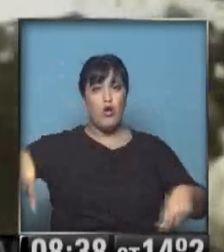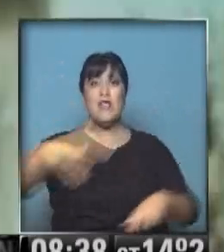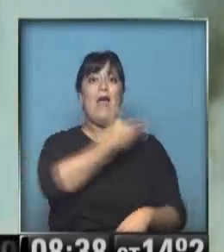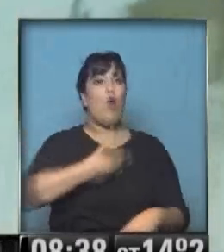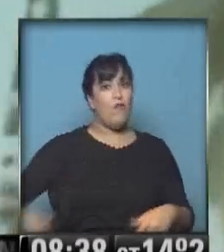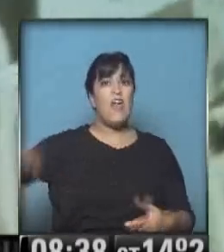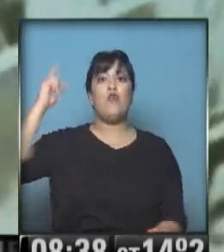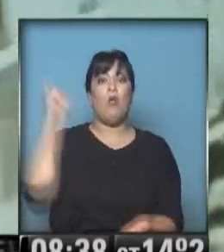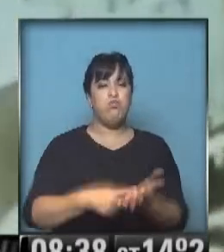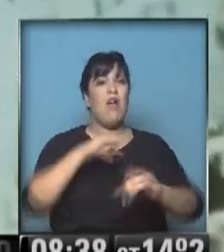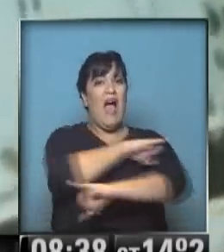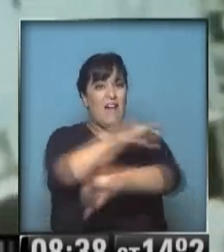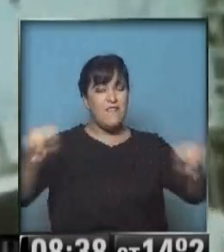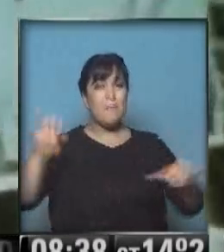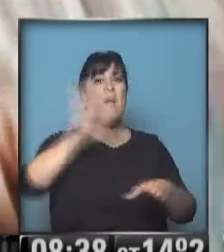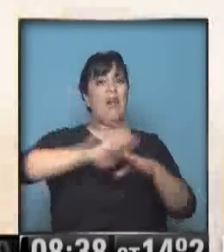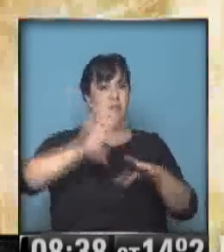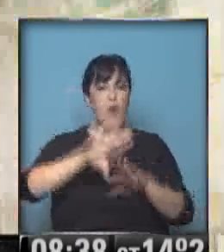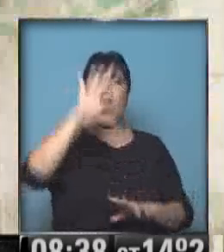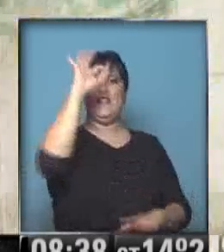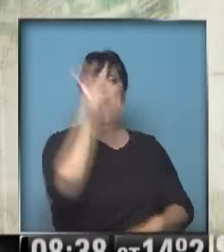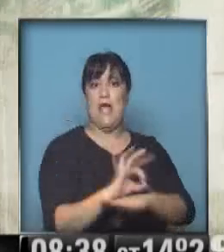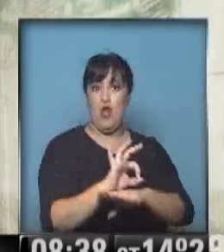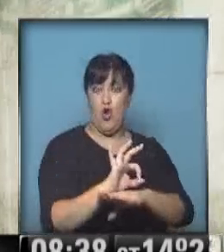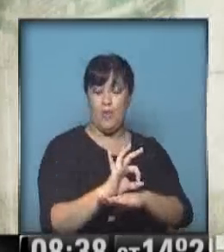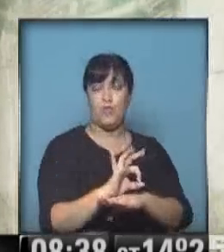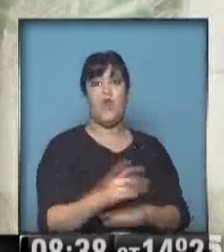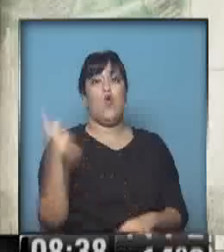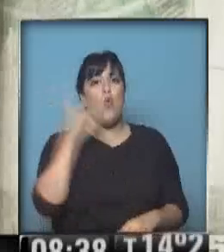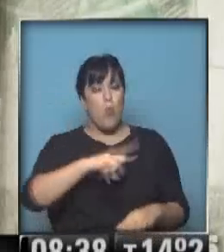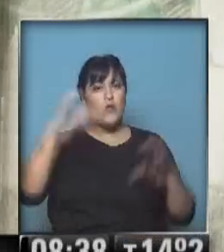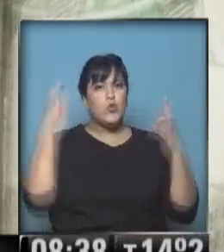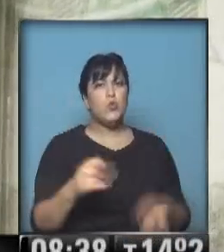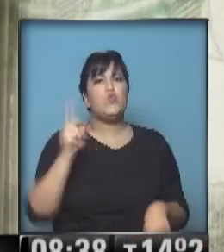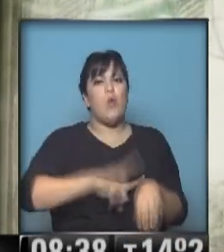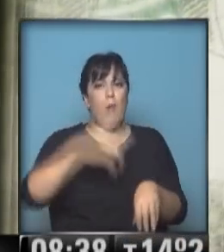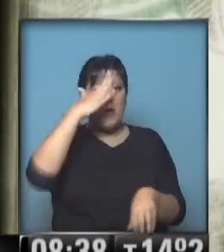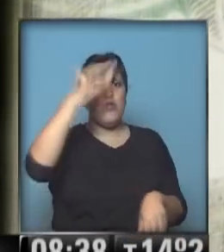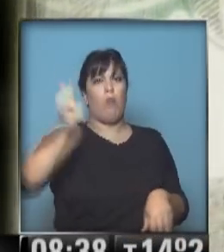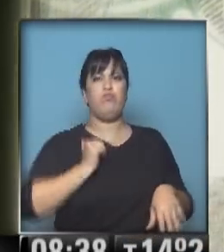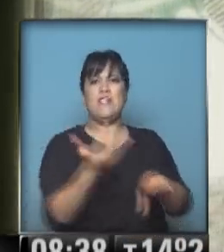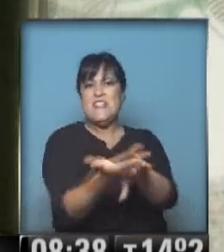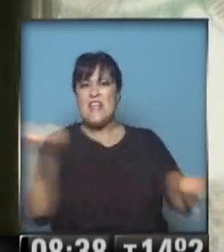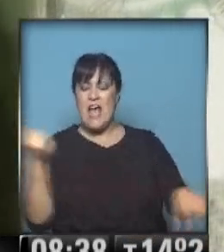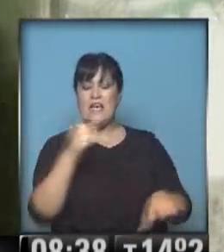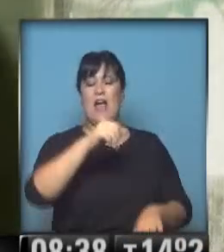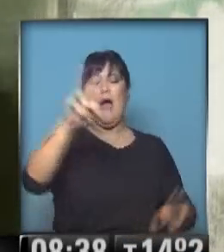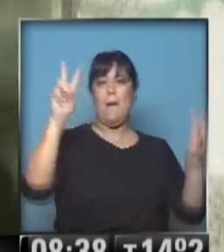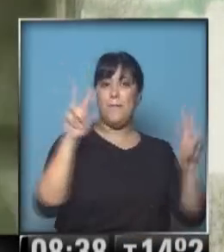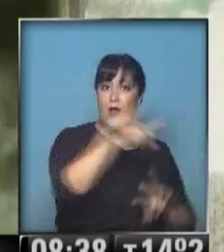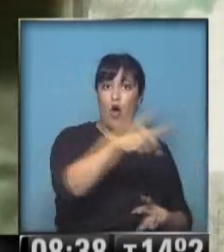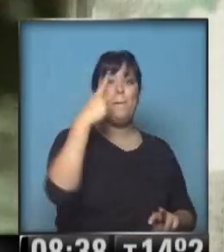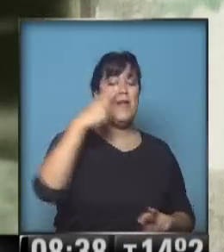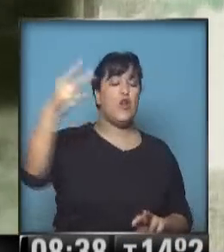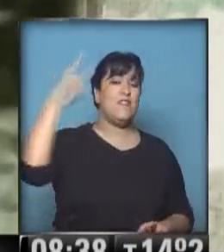deuda externa es cero al producirse El golpe de estado que derrocó a perón en 55